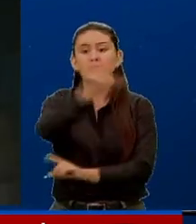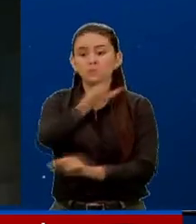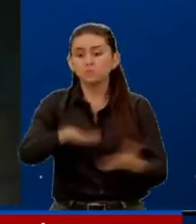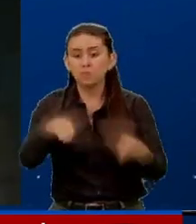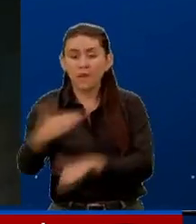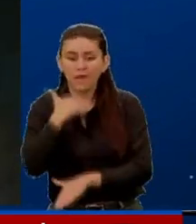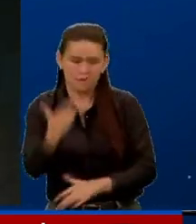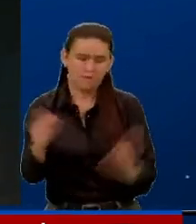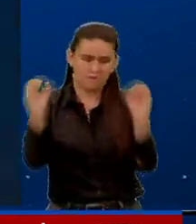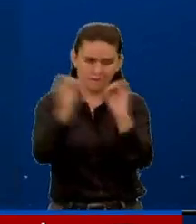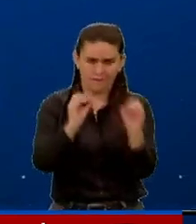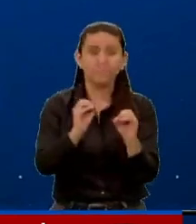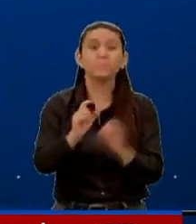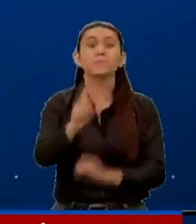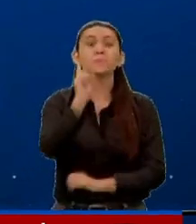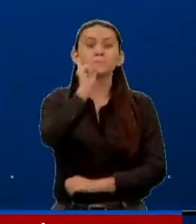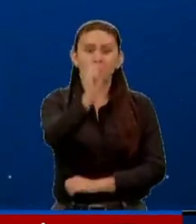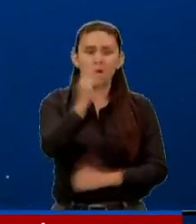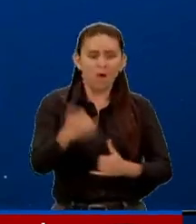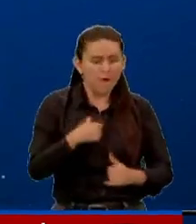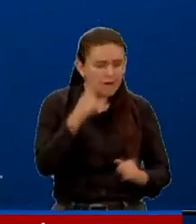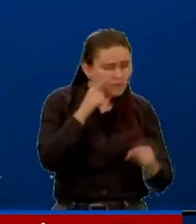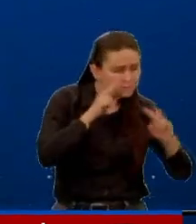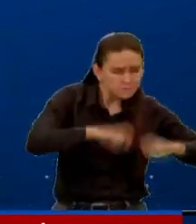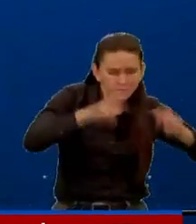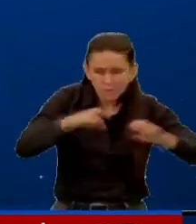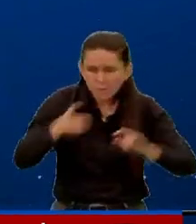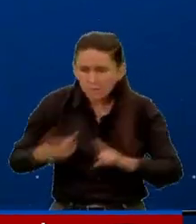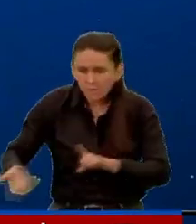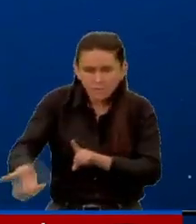pero avanza el censo por esta municipalidad